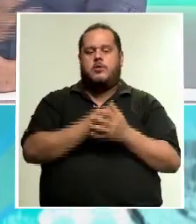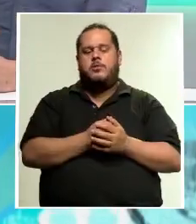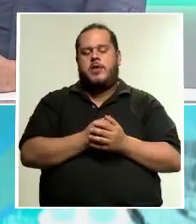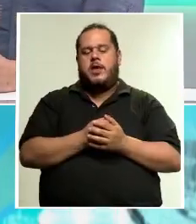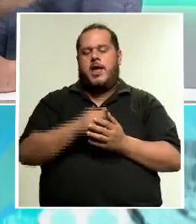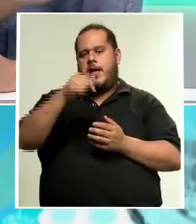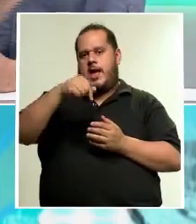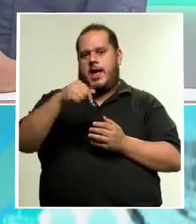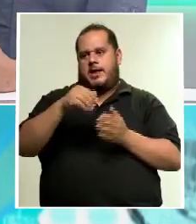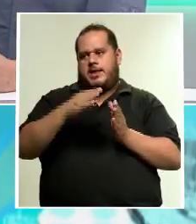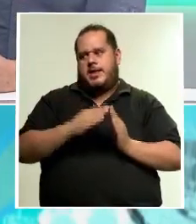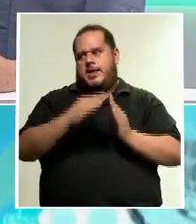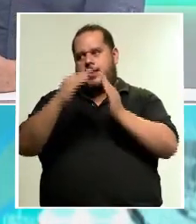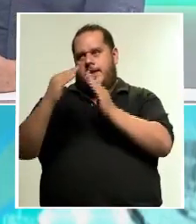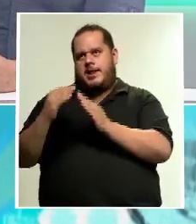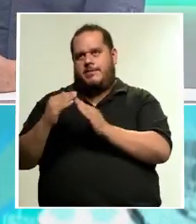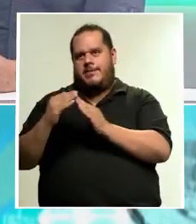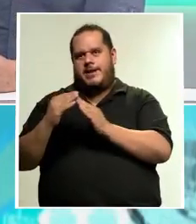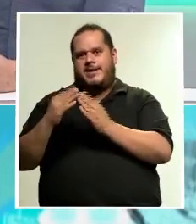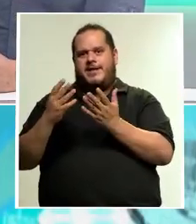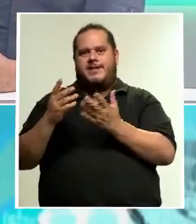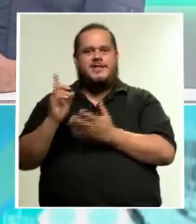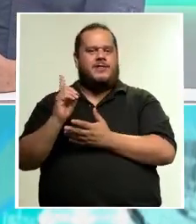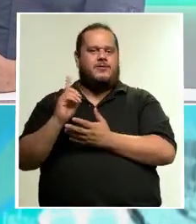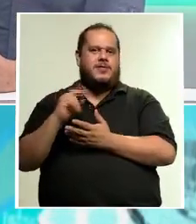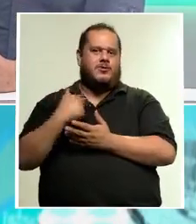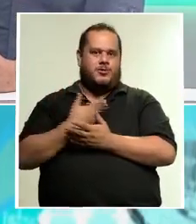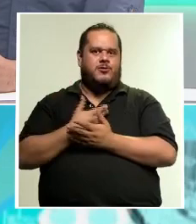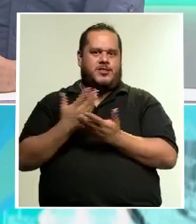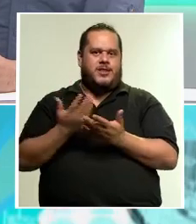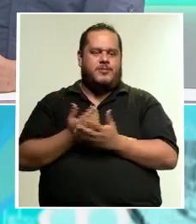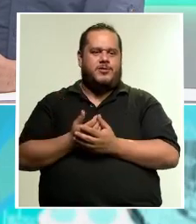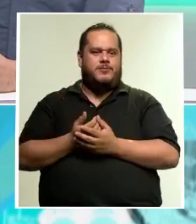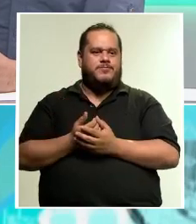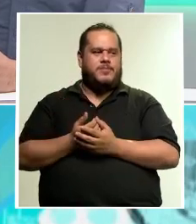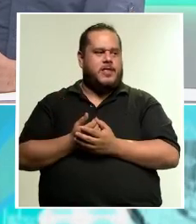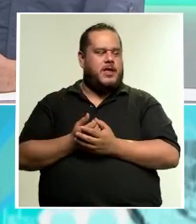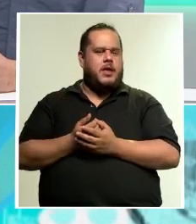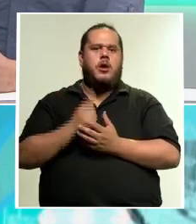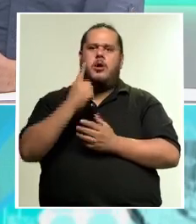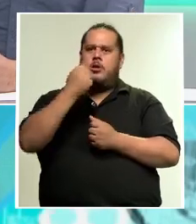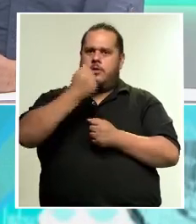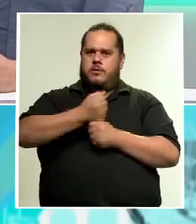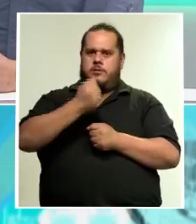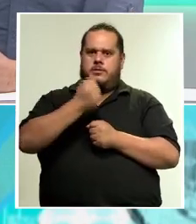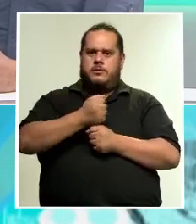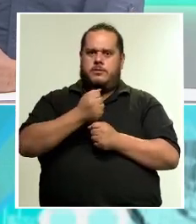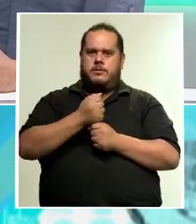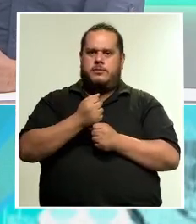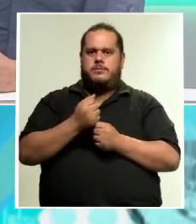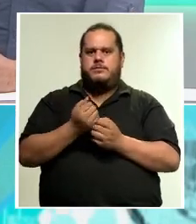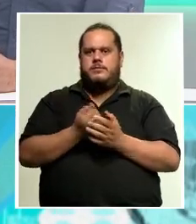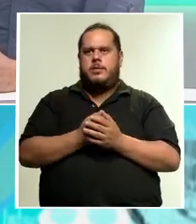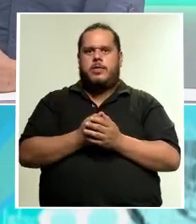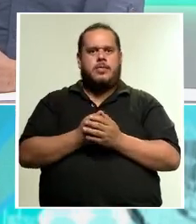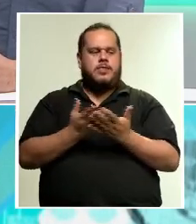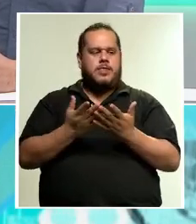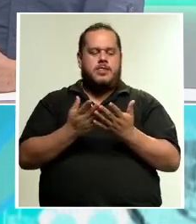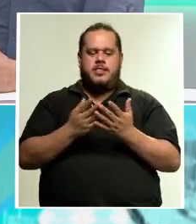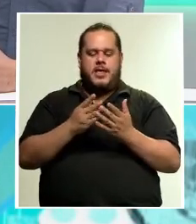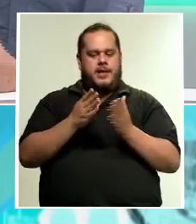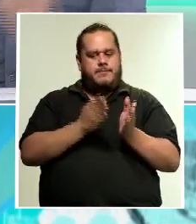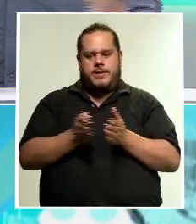justamente aquí, justo a la par del set en donde estamos. Un trabajo de logística enorme